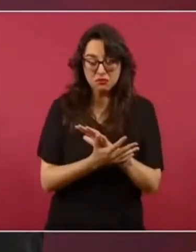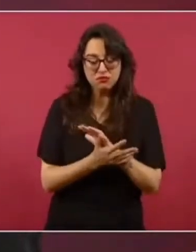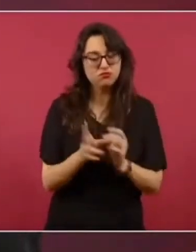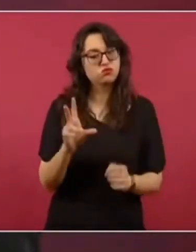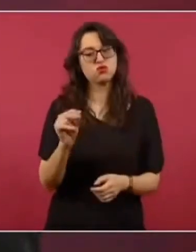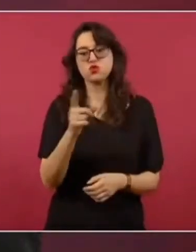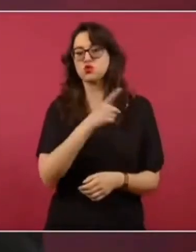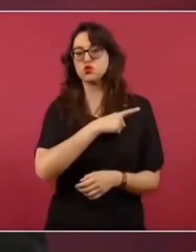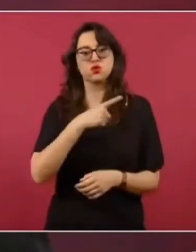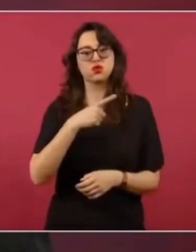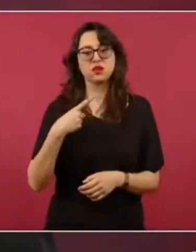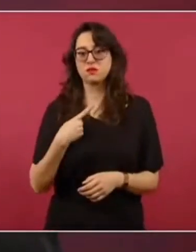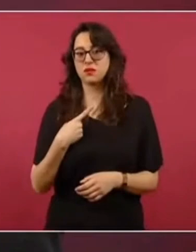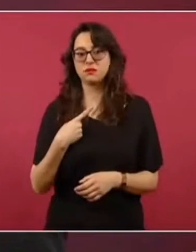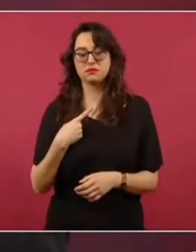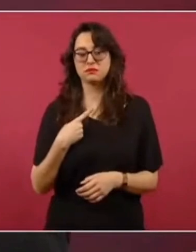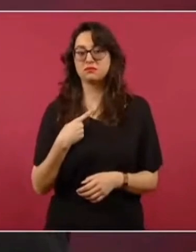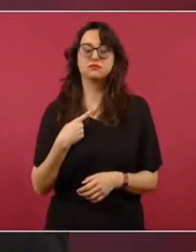como